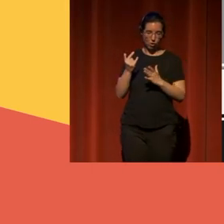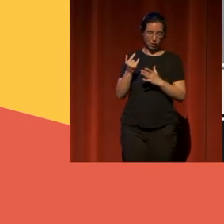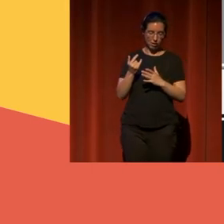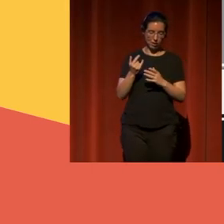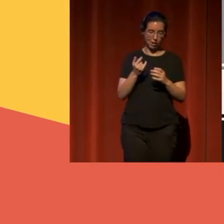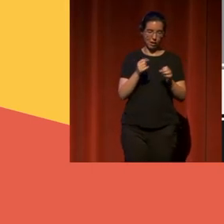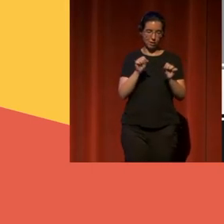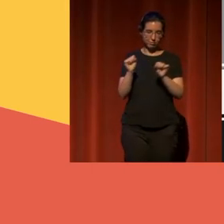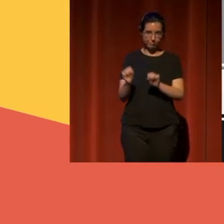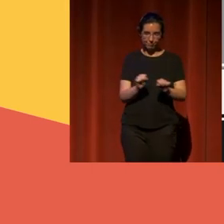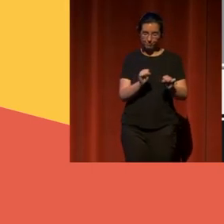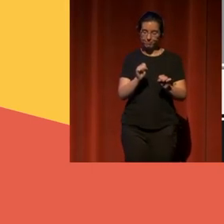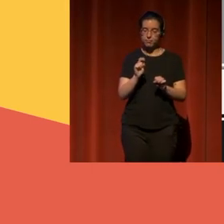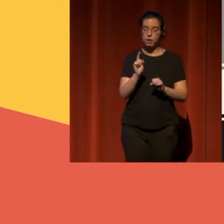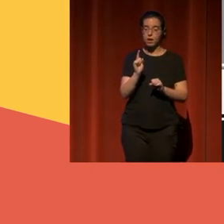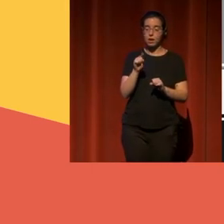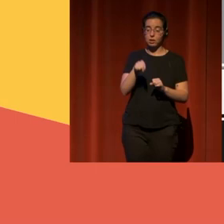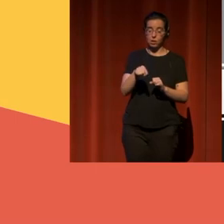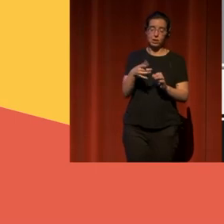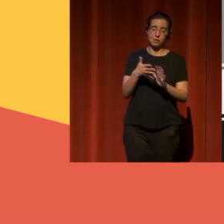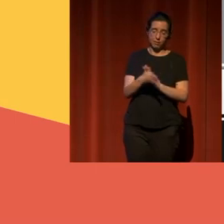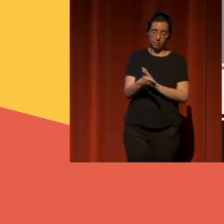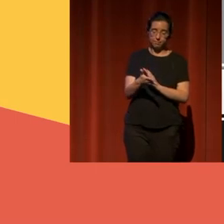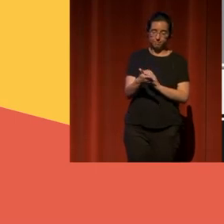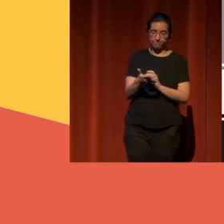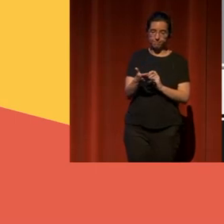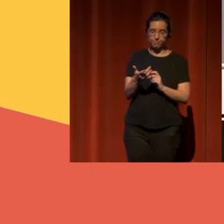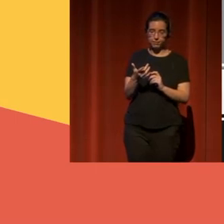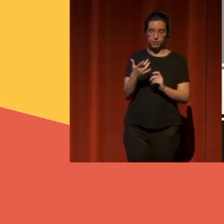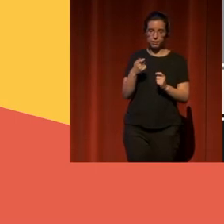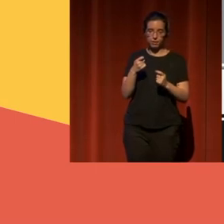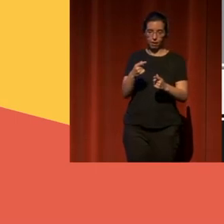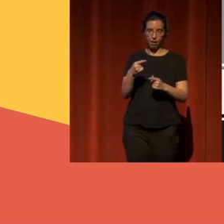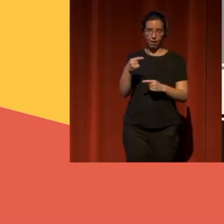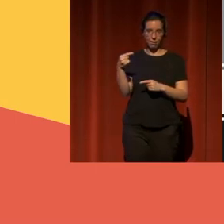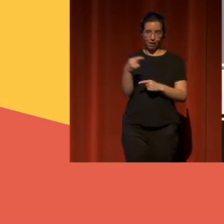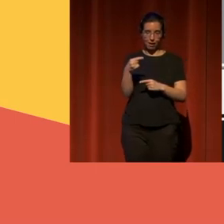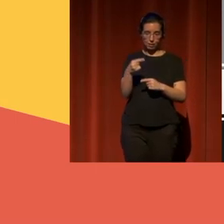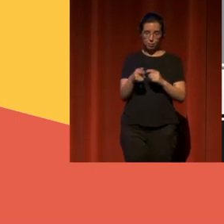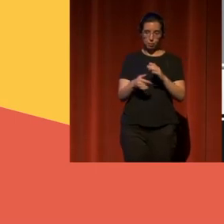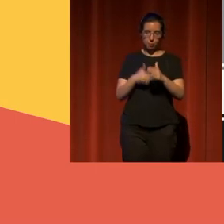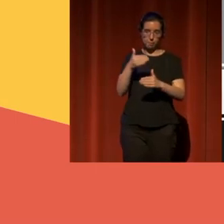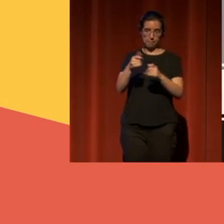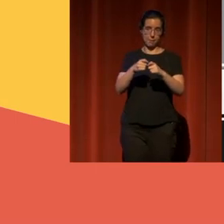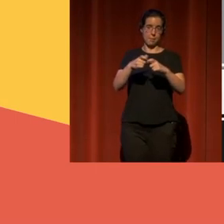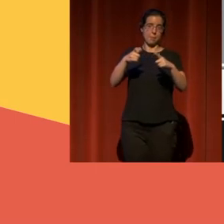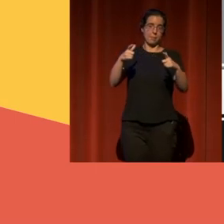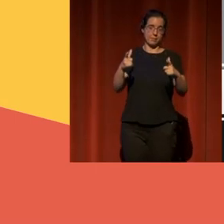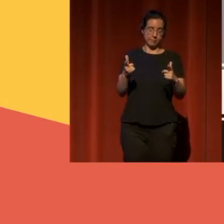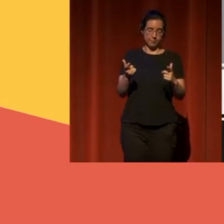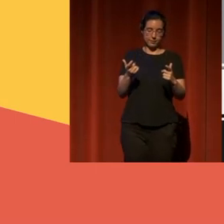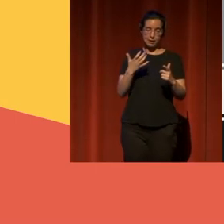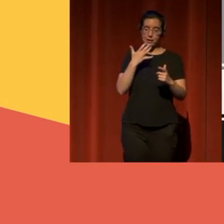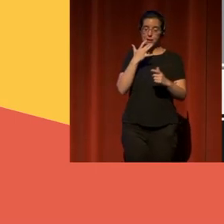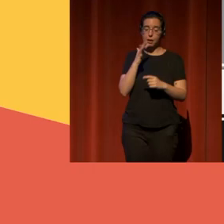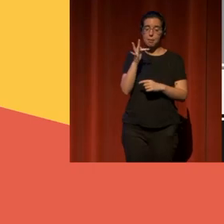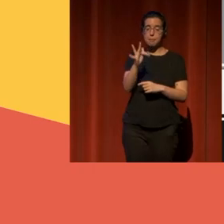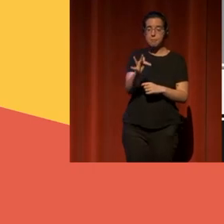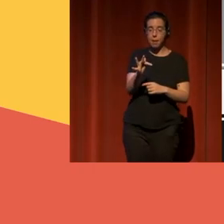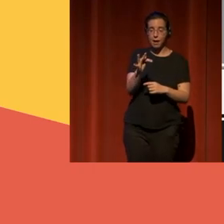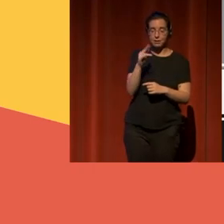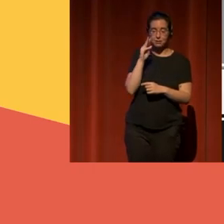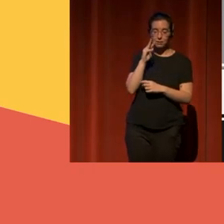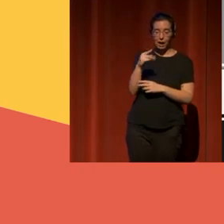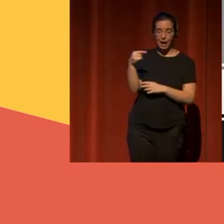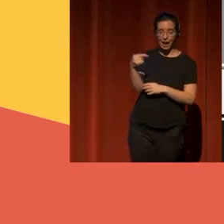esto viene a sumar un nuevo producto más que pueda incrementar esto, ¿no? Y bueno, esto si se suma también a la visión negativa